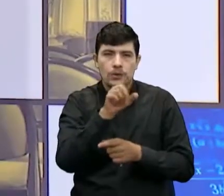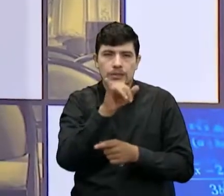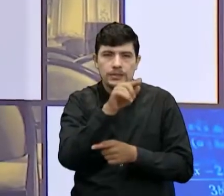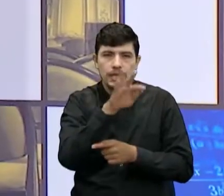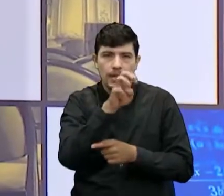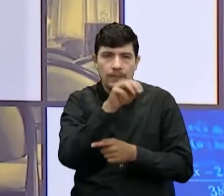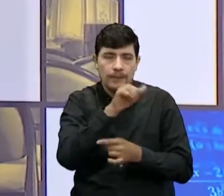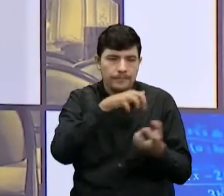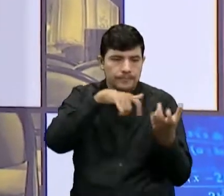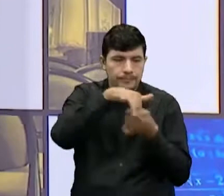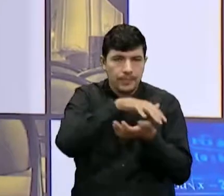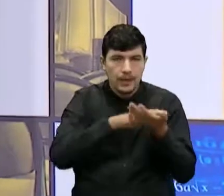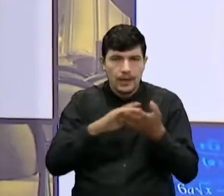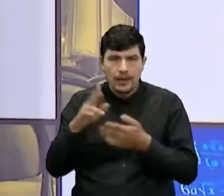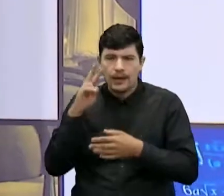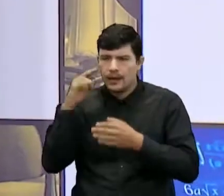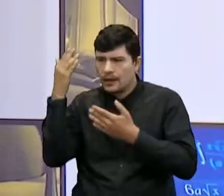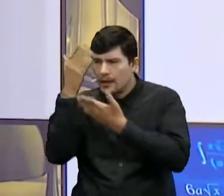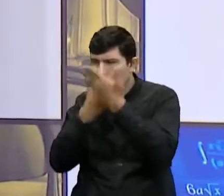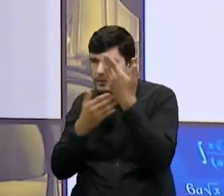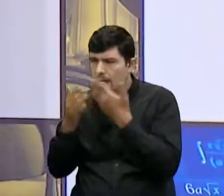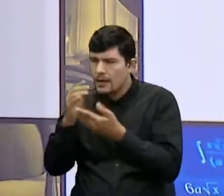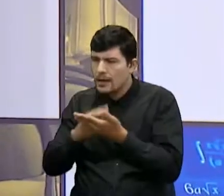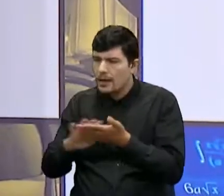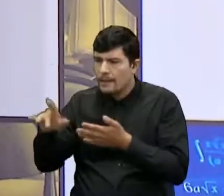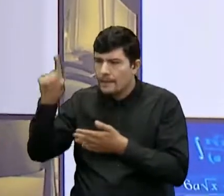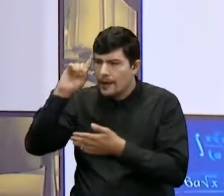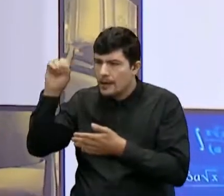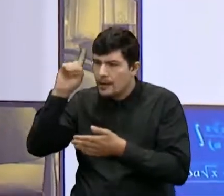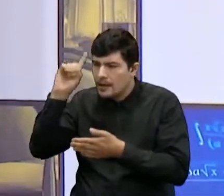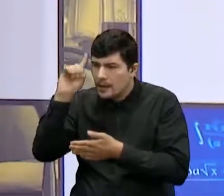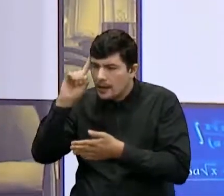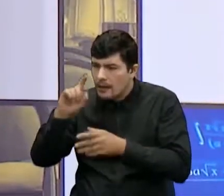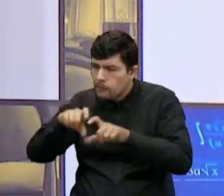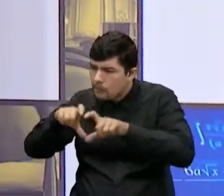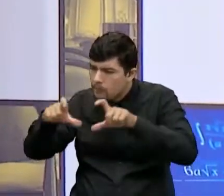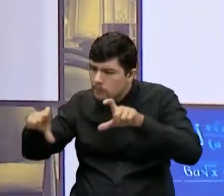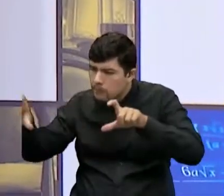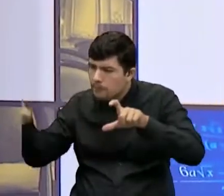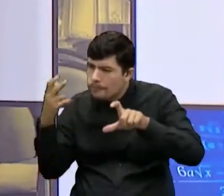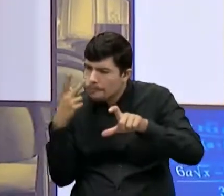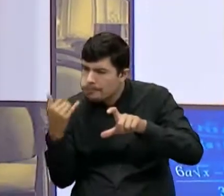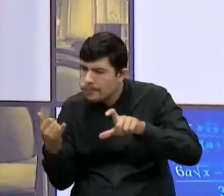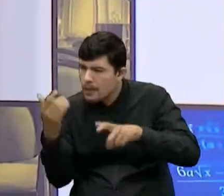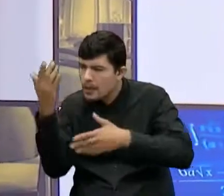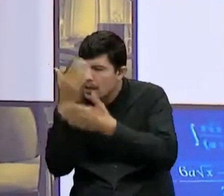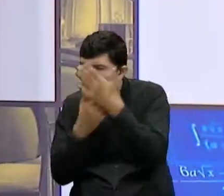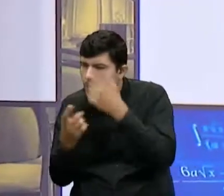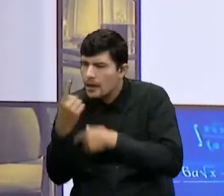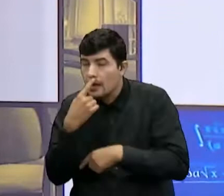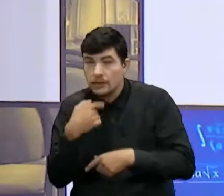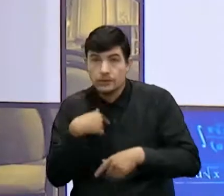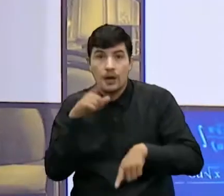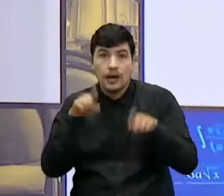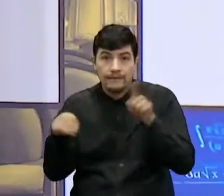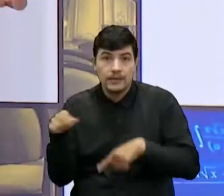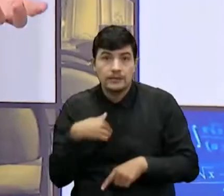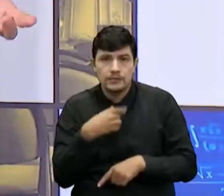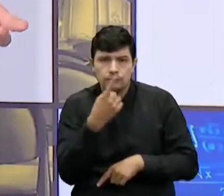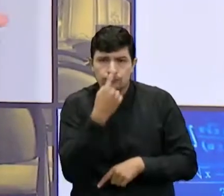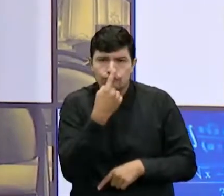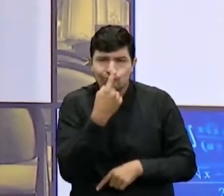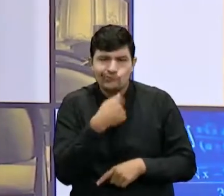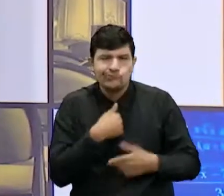tronco hasta la biosfera ¿Qué era lo que pasaba? Les dio curiosidad, así como a mí A mí a veces me da curiosidad y